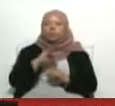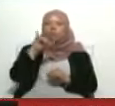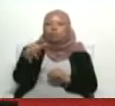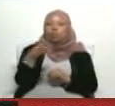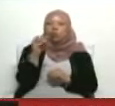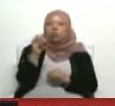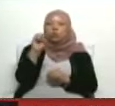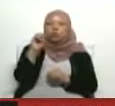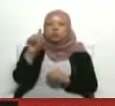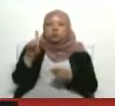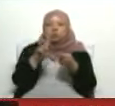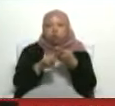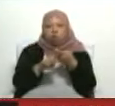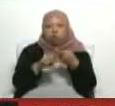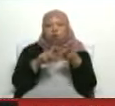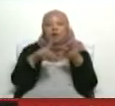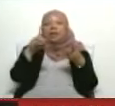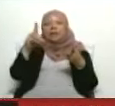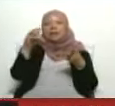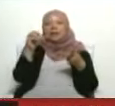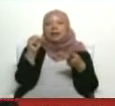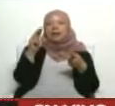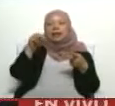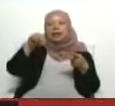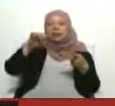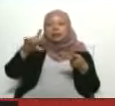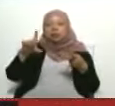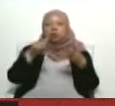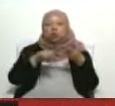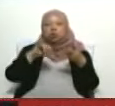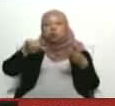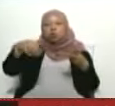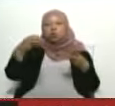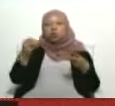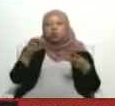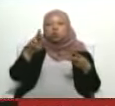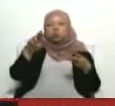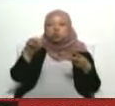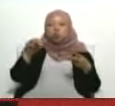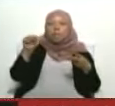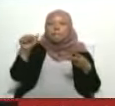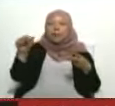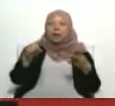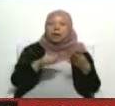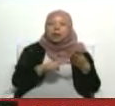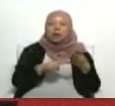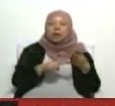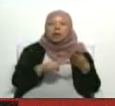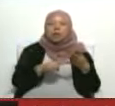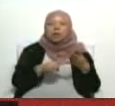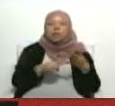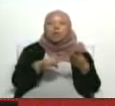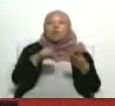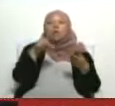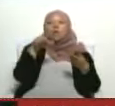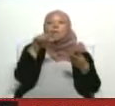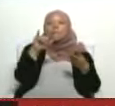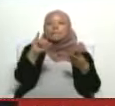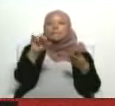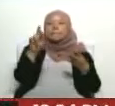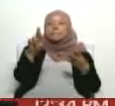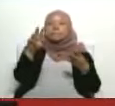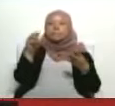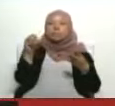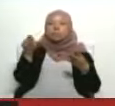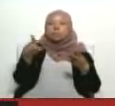Rojas, Daniel Rivas, Yolmar Cárdenas, Jesús Alberto García, Edgar Carrillo,